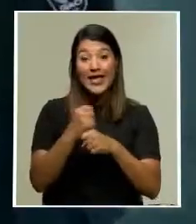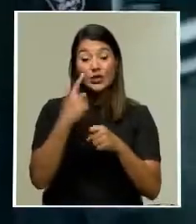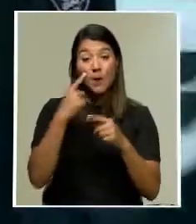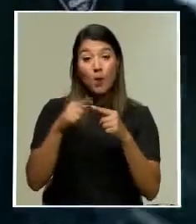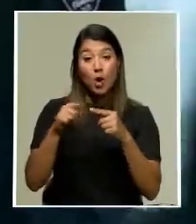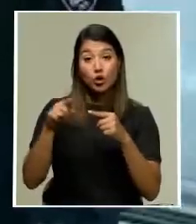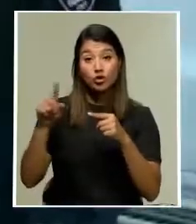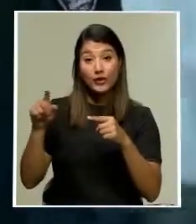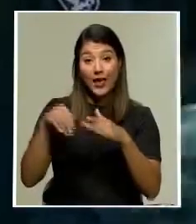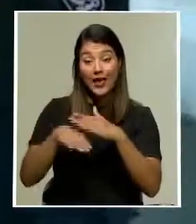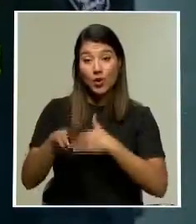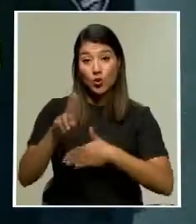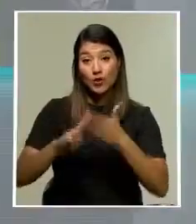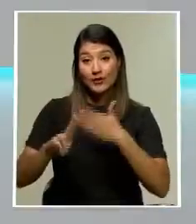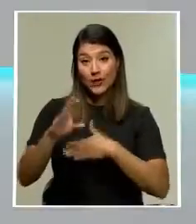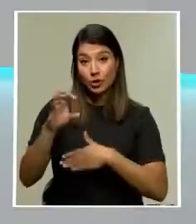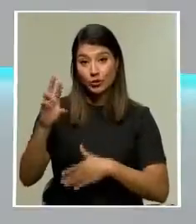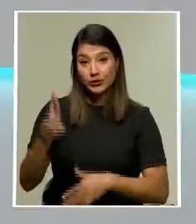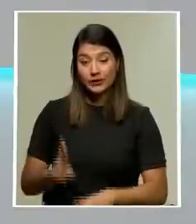Universidad de Costa Rica.